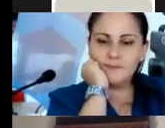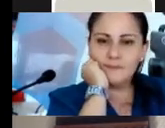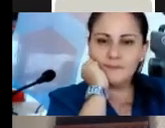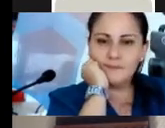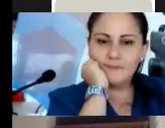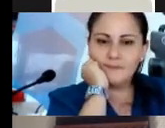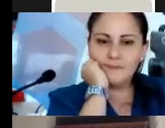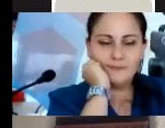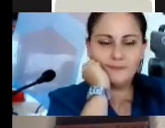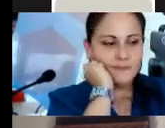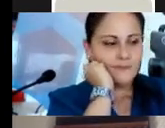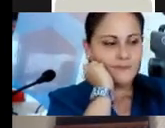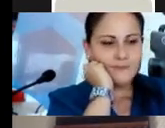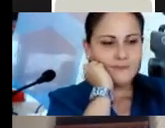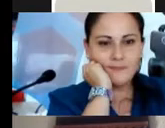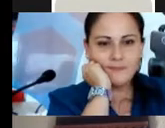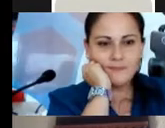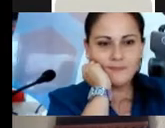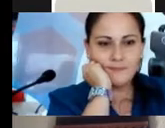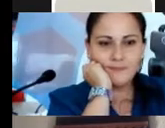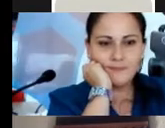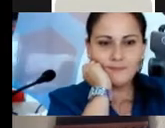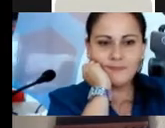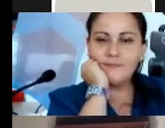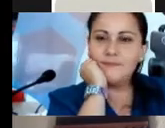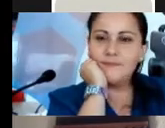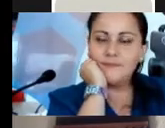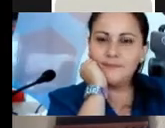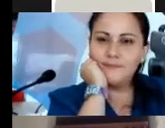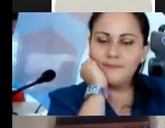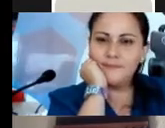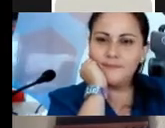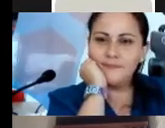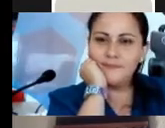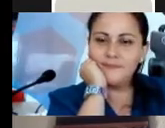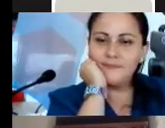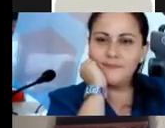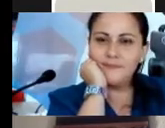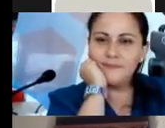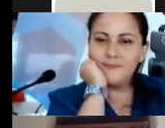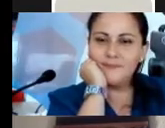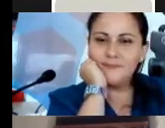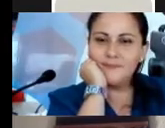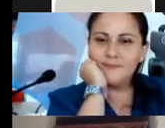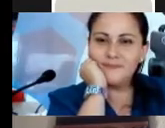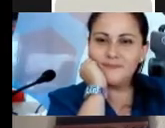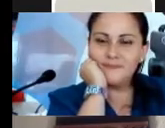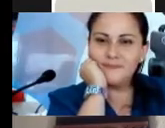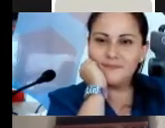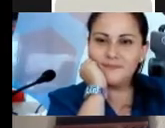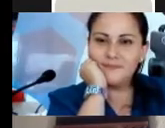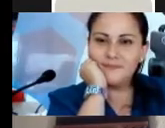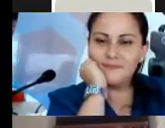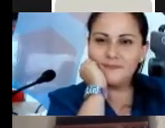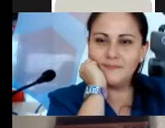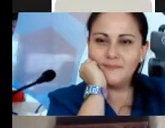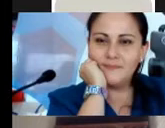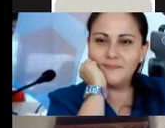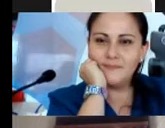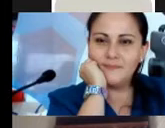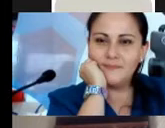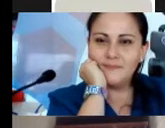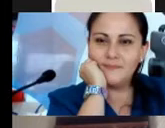tema de transferencias, algo característico es el famoso soporte lateral, uno de los soportes laterales, por